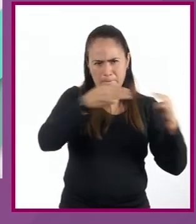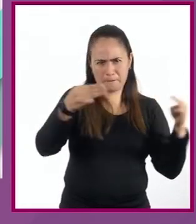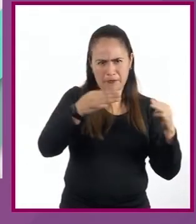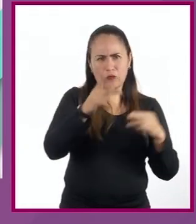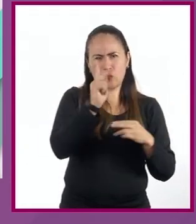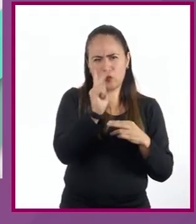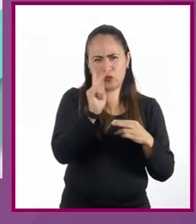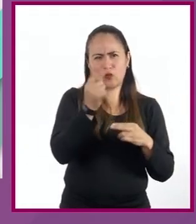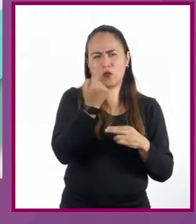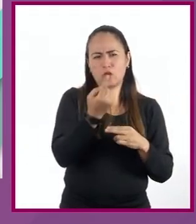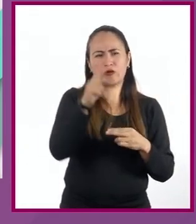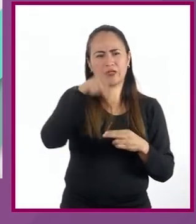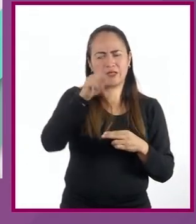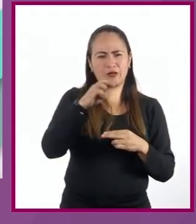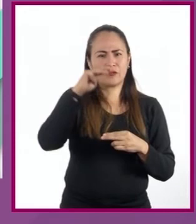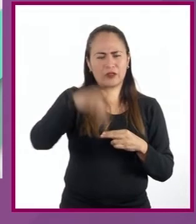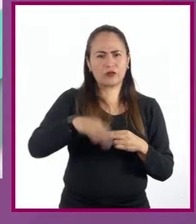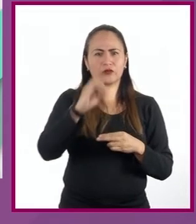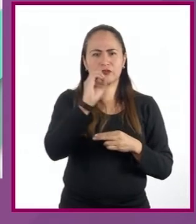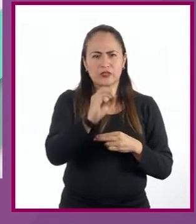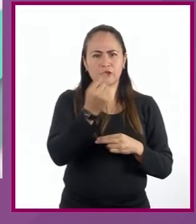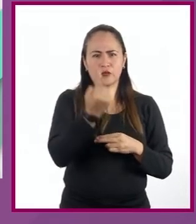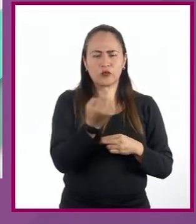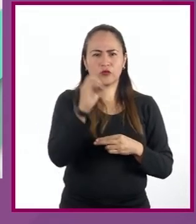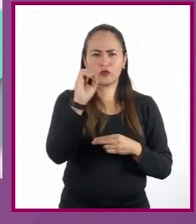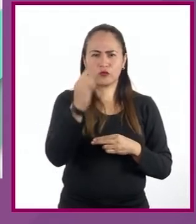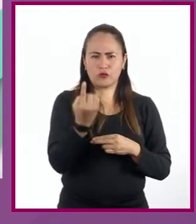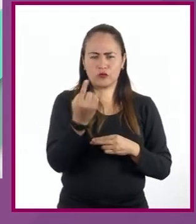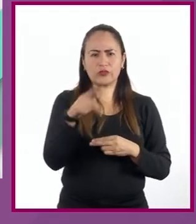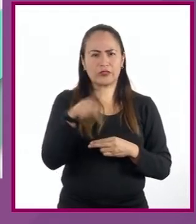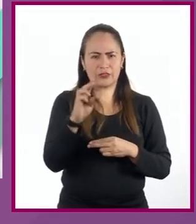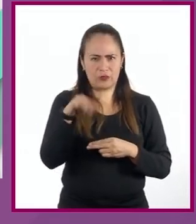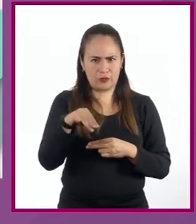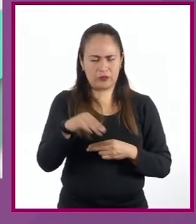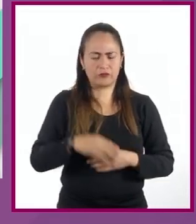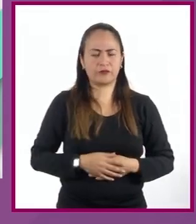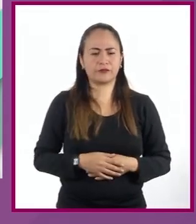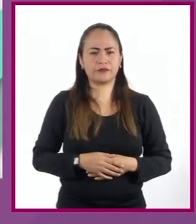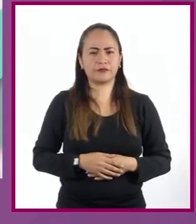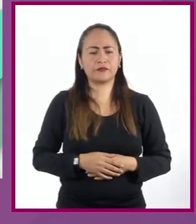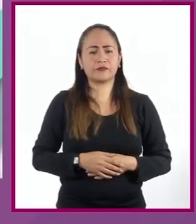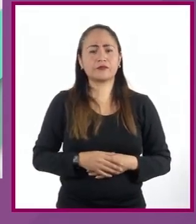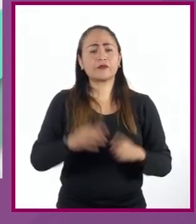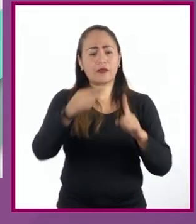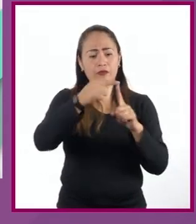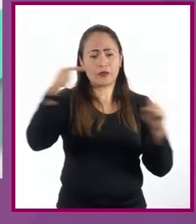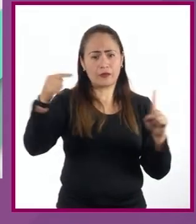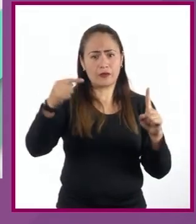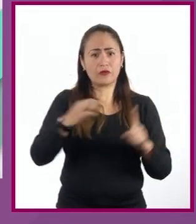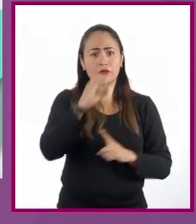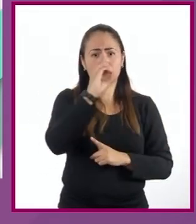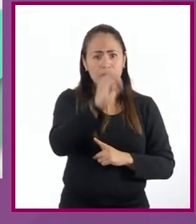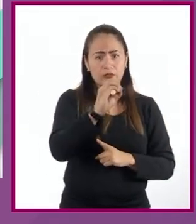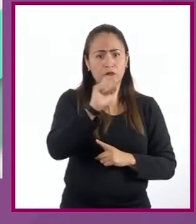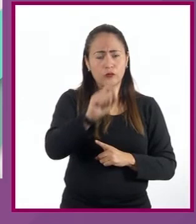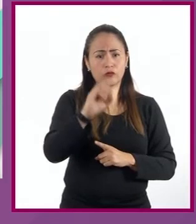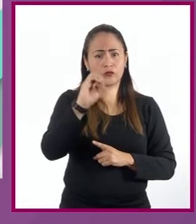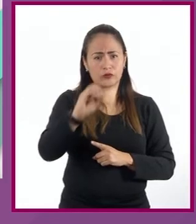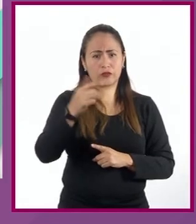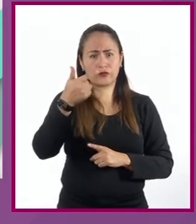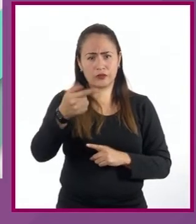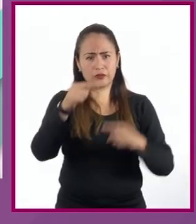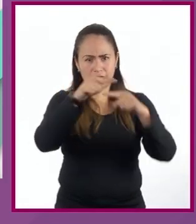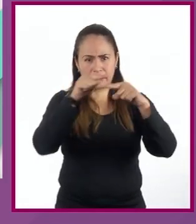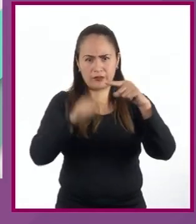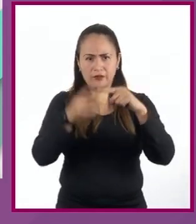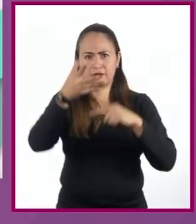decir, 0.1 kilómetros. Entonces, dividimos 0.07 entre